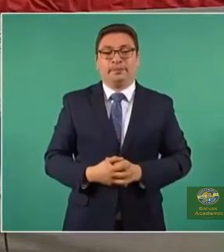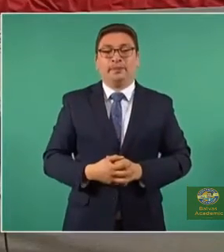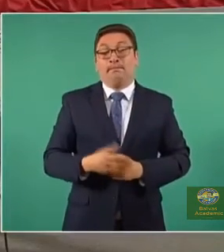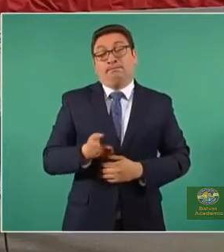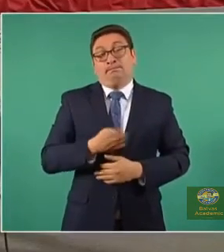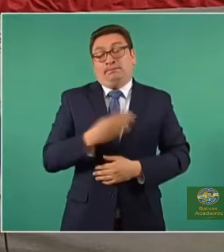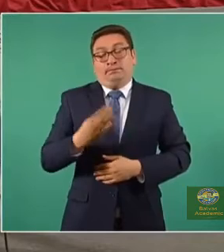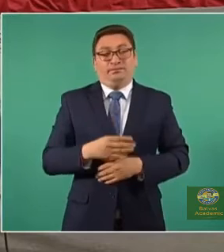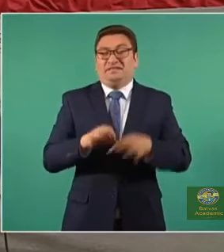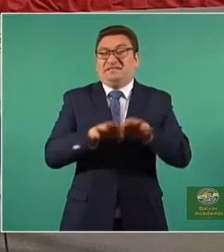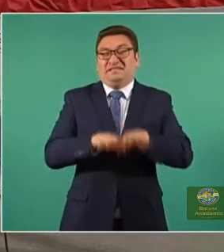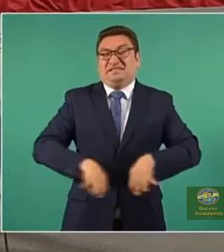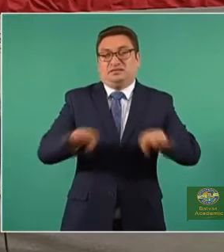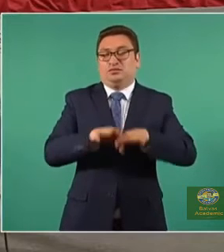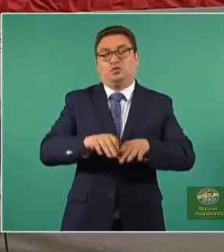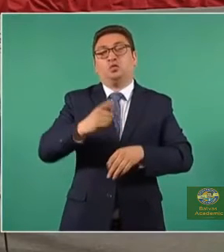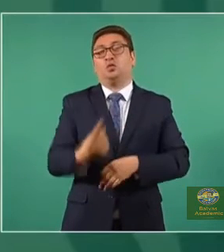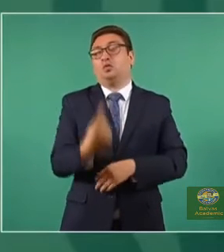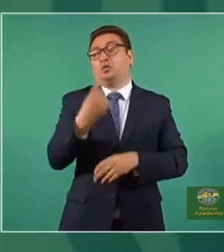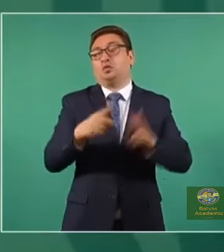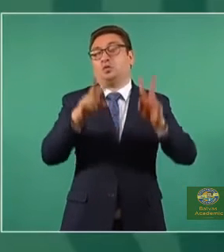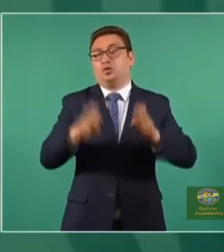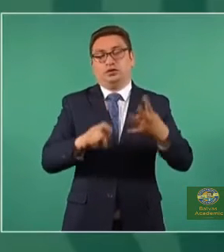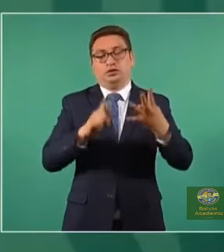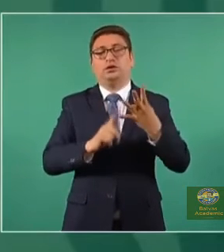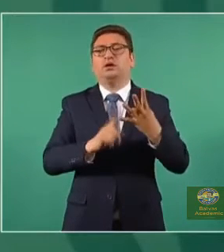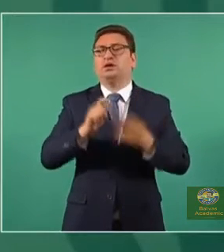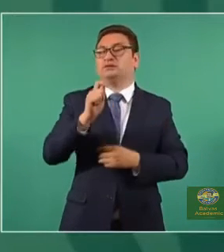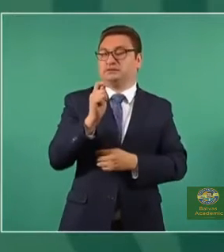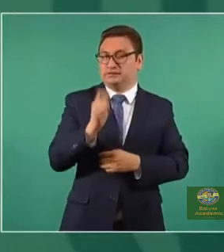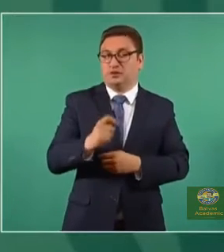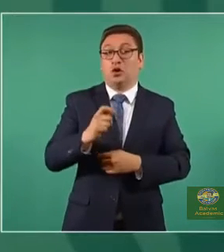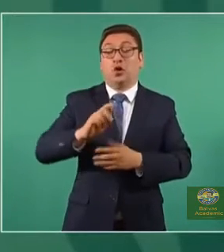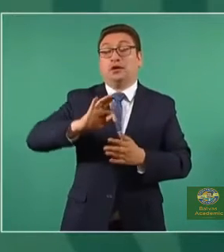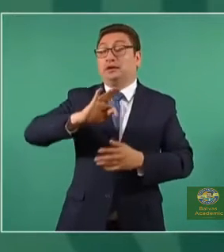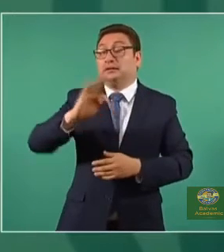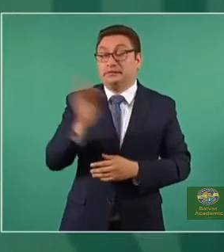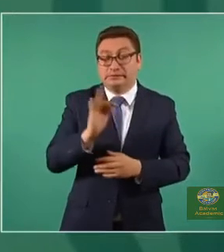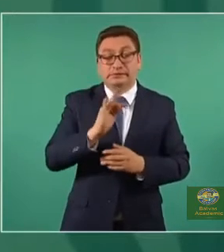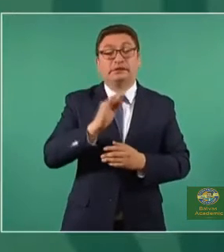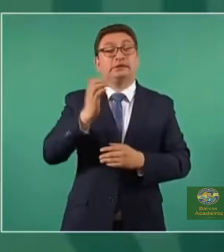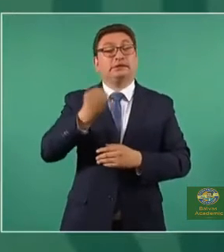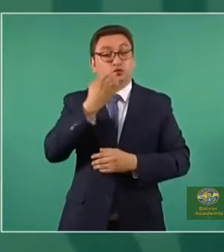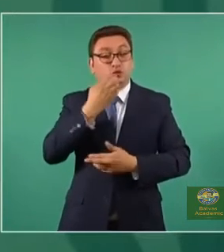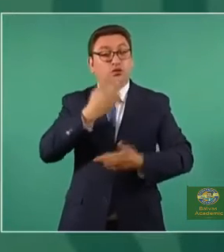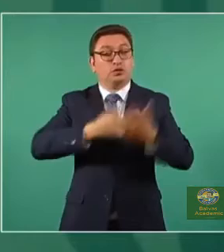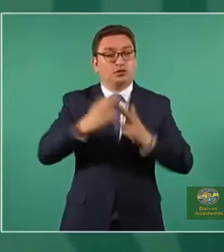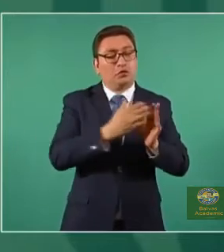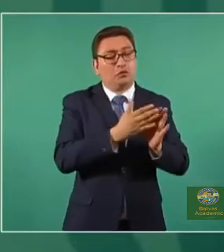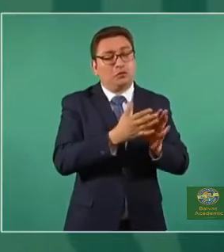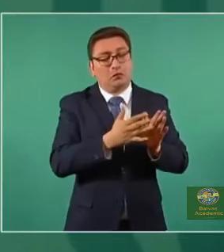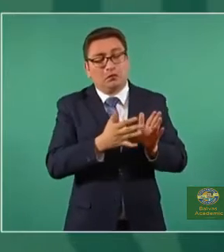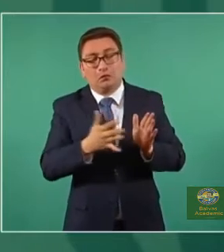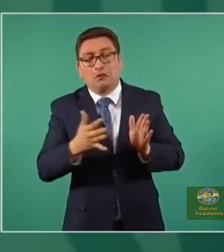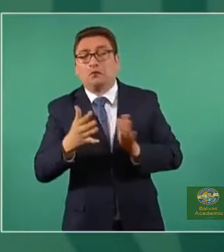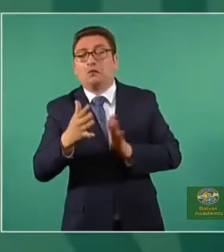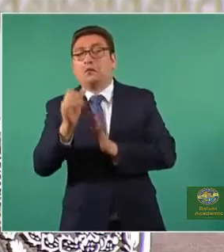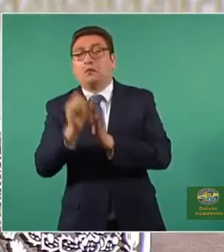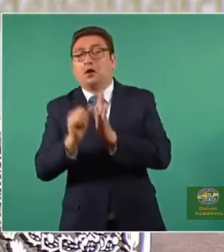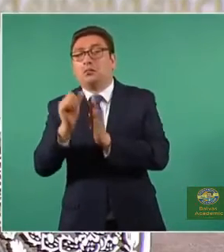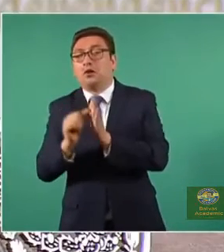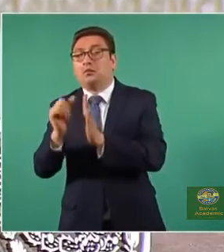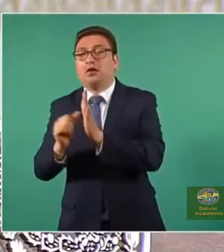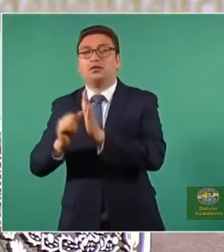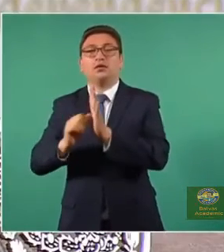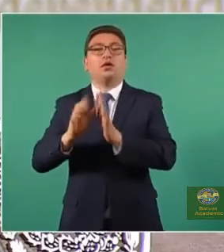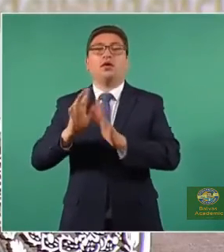muy importante que quizás una vez que estemos en el retorno a clases, ya hayan pasado un par de meses, ya parecerá que no están, ya todo